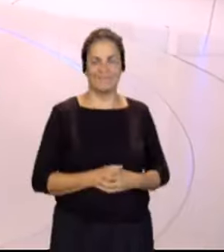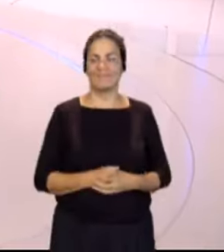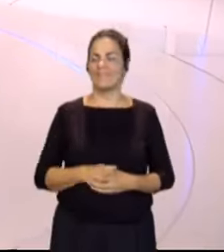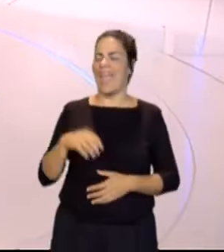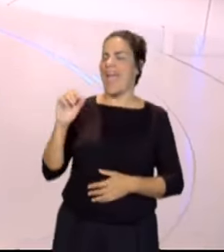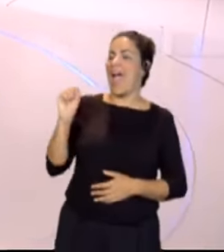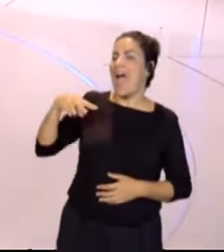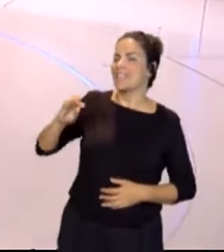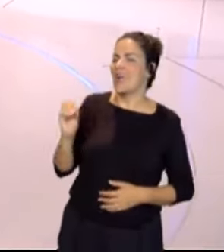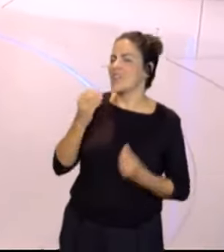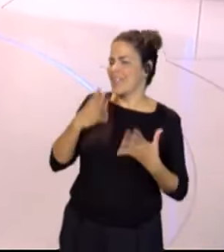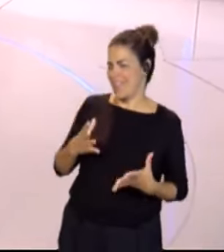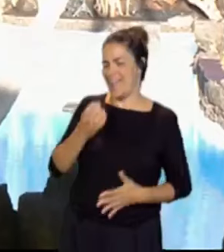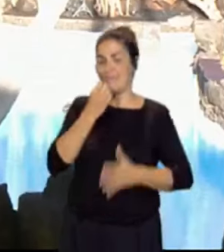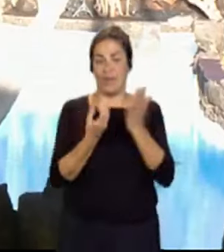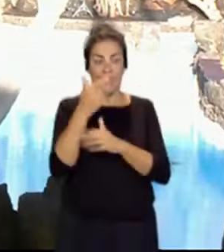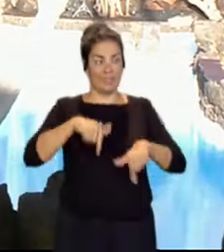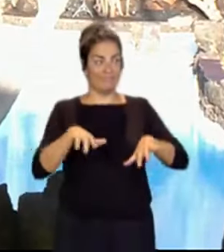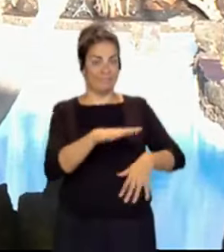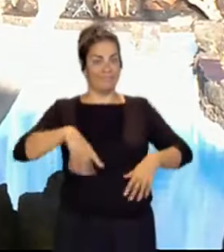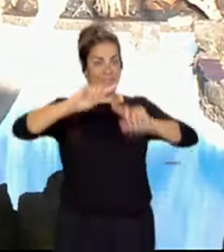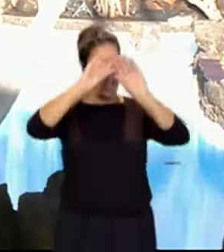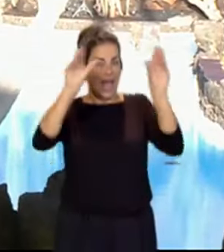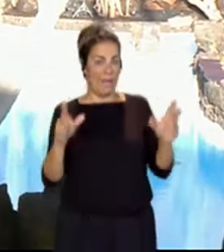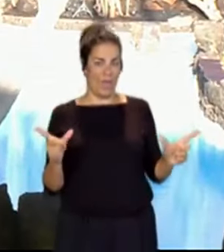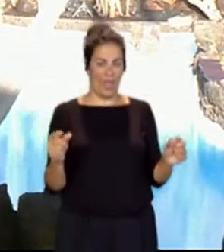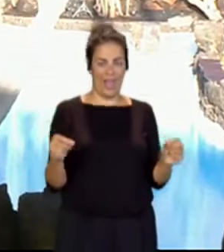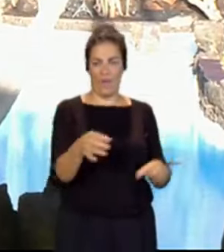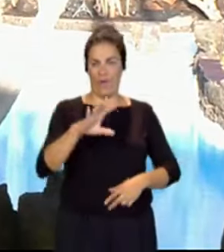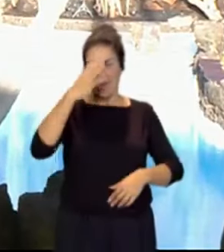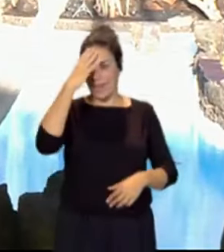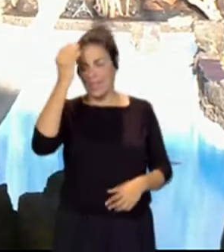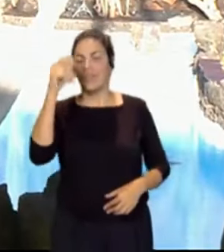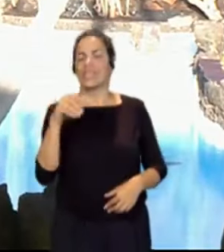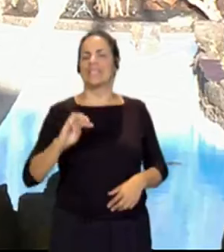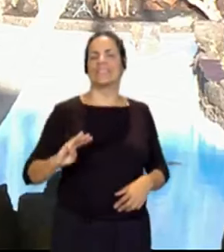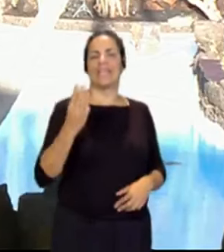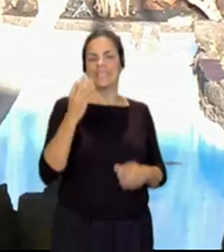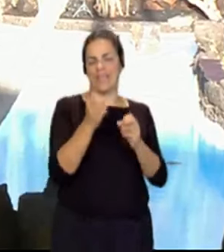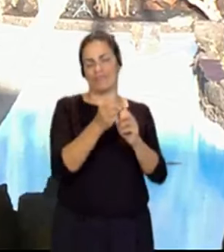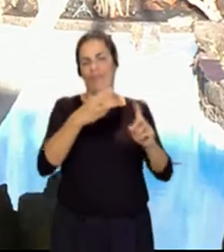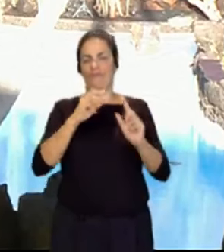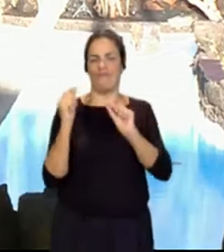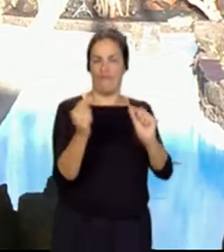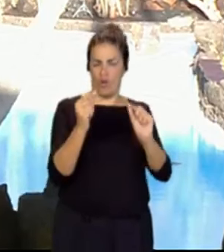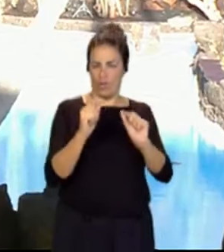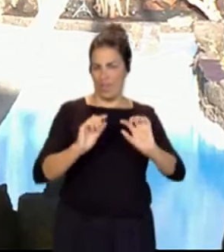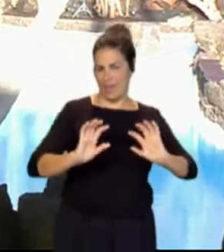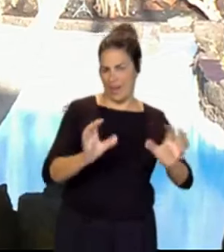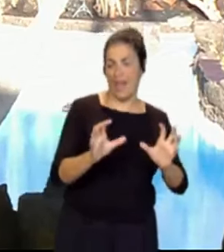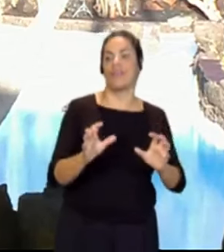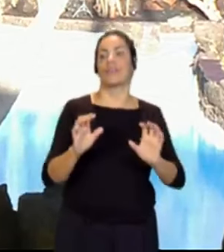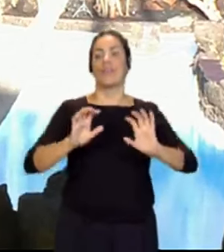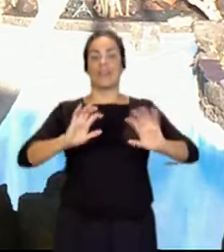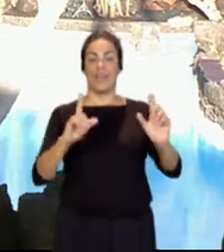Antonio qué tal Muy buenos días Aquí de los jameos del agua en la isla de lanzarote El tercer foro de la radio radio televisión canaria toma el testigo